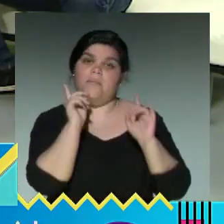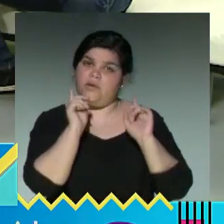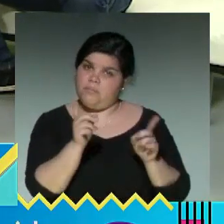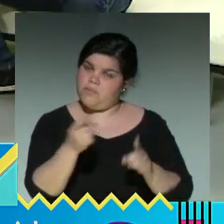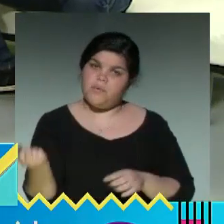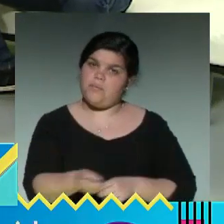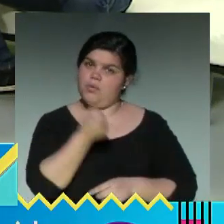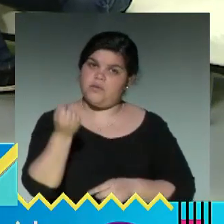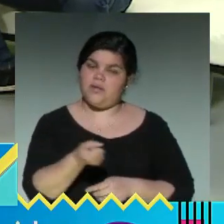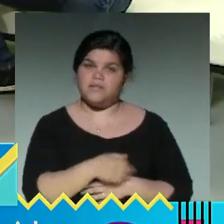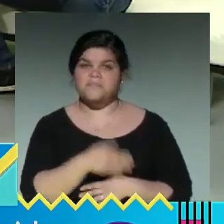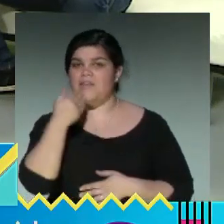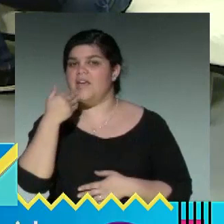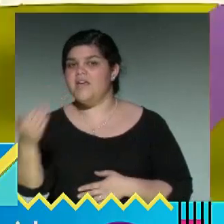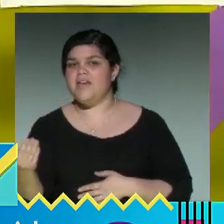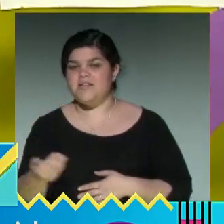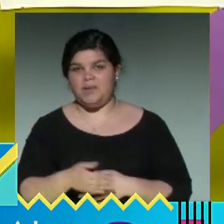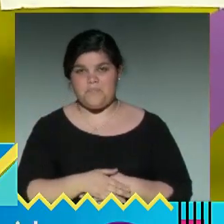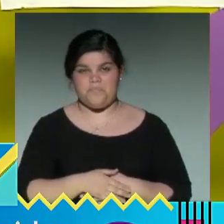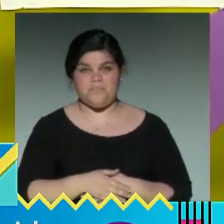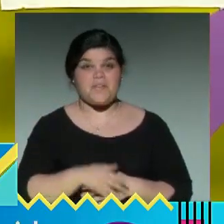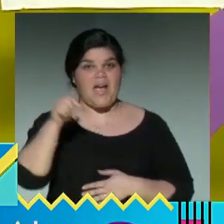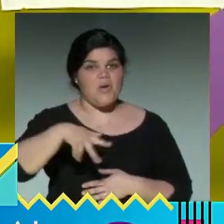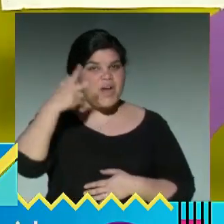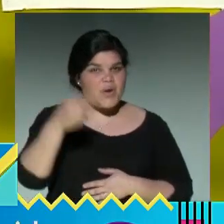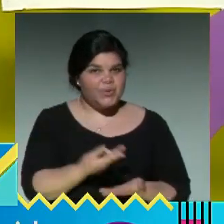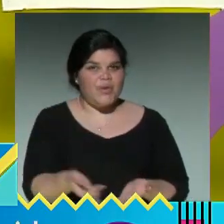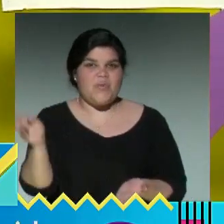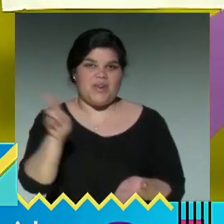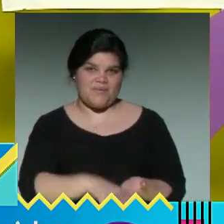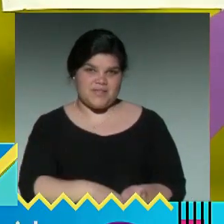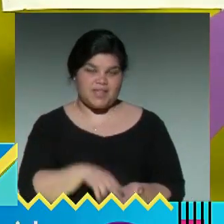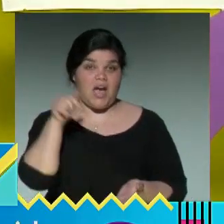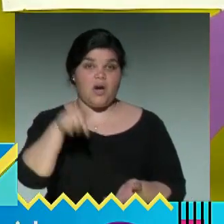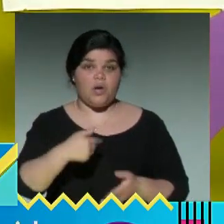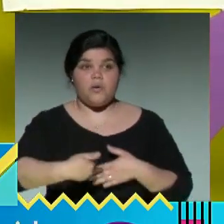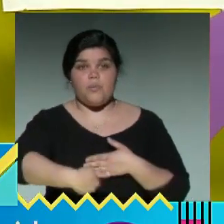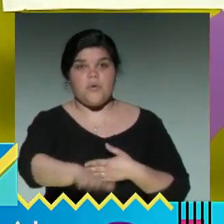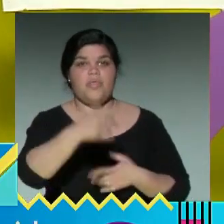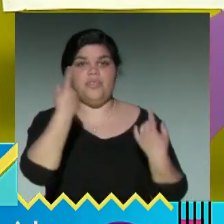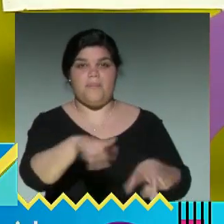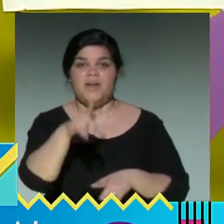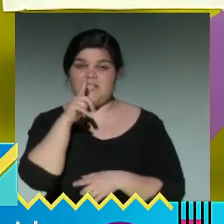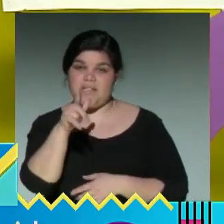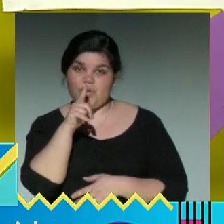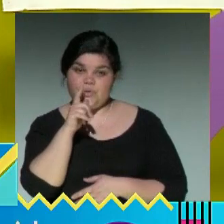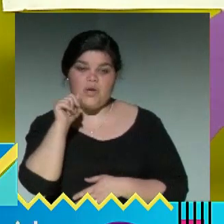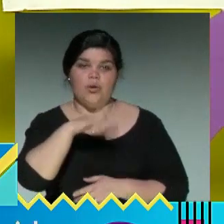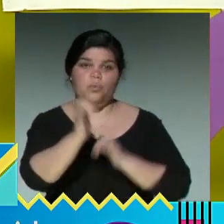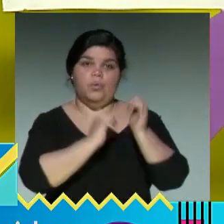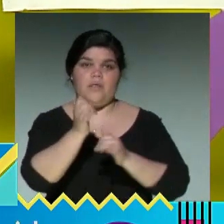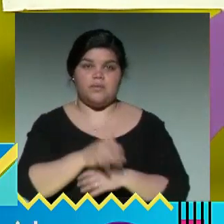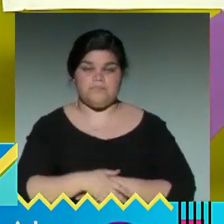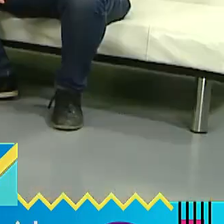Así que, bueno, muchas gracias, Javier, por tu tweet. Nos vamos a ir a un nuevo corte, pero vamos a seguir con distintos parecidos hablando de extensión rural. Ya